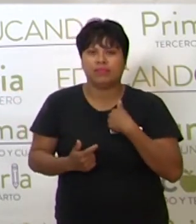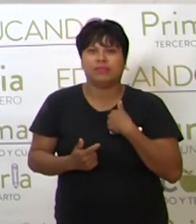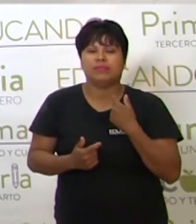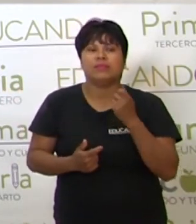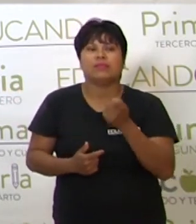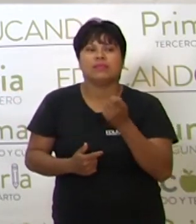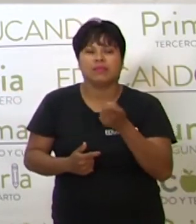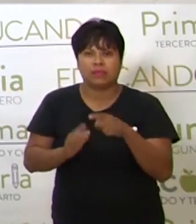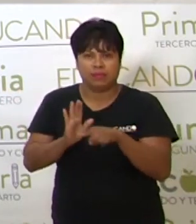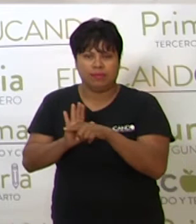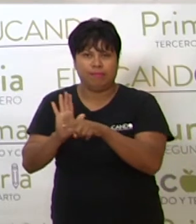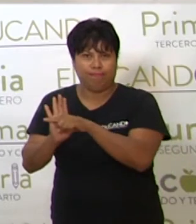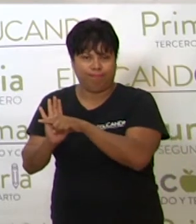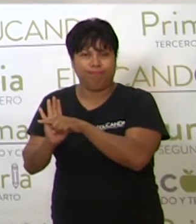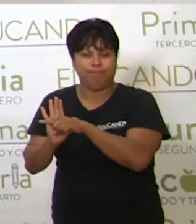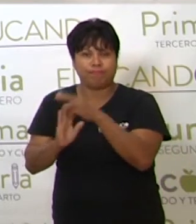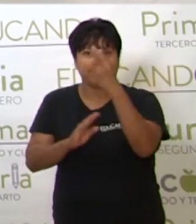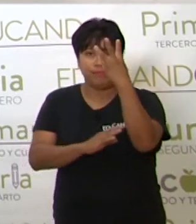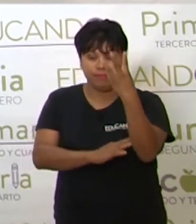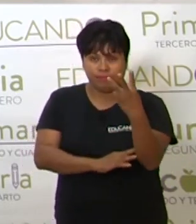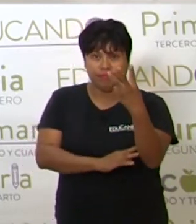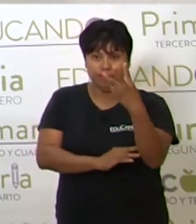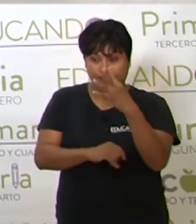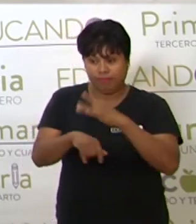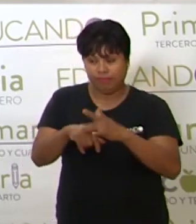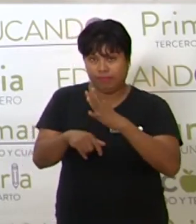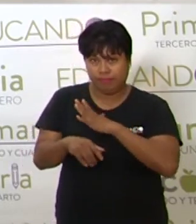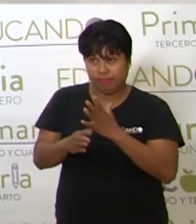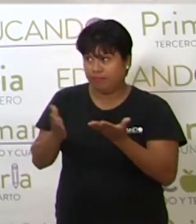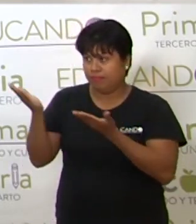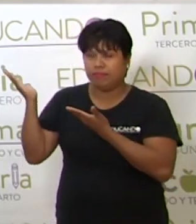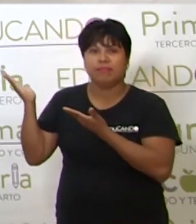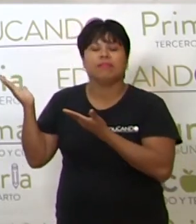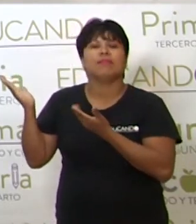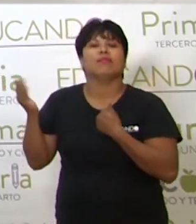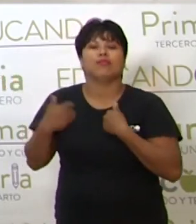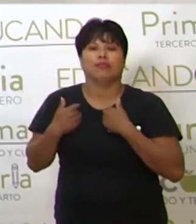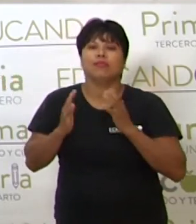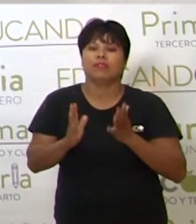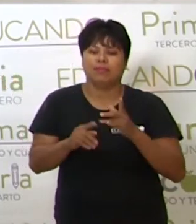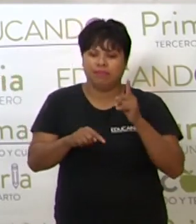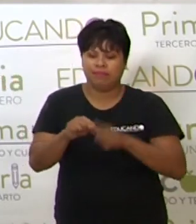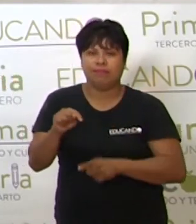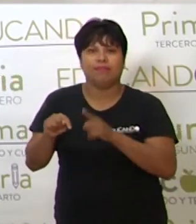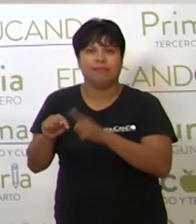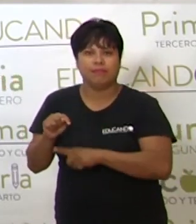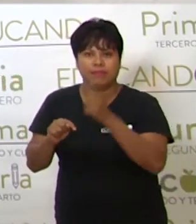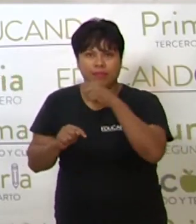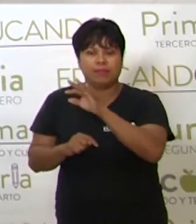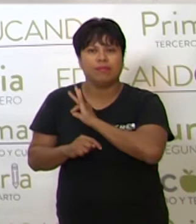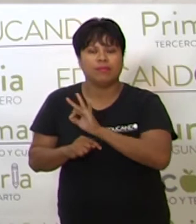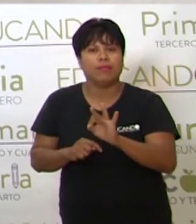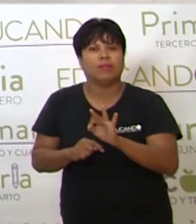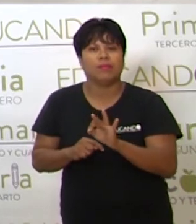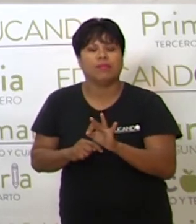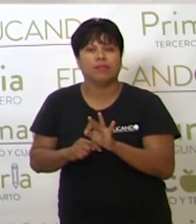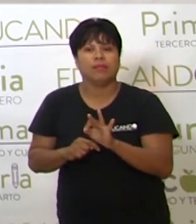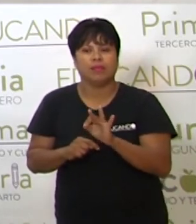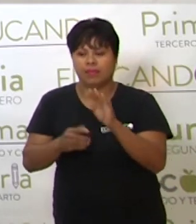lo que le voy a restar a tres estos tres que tengo aquí ya este voy a quitar esos para que ya nos estemos esté